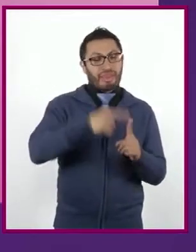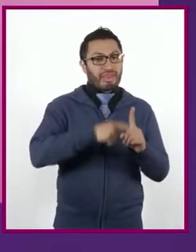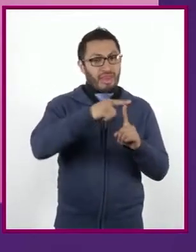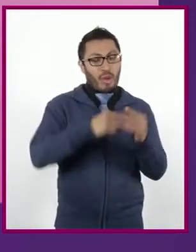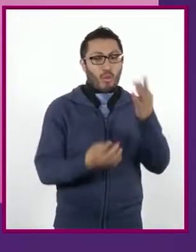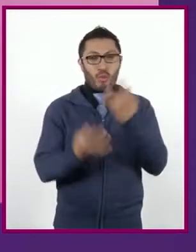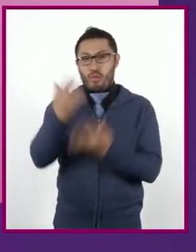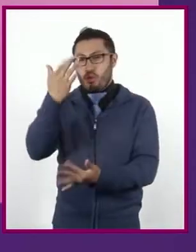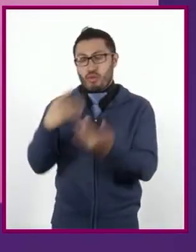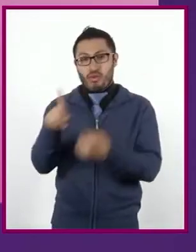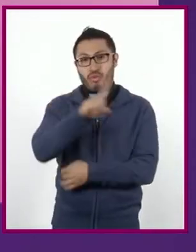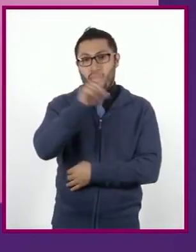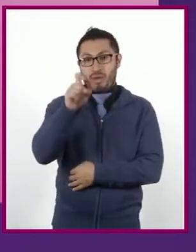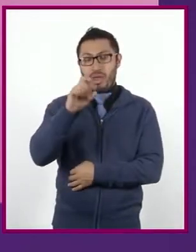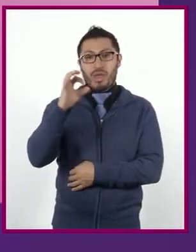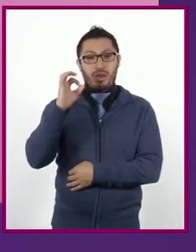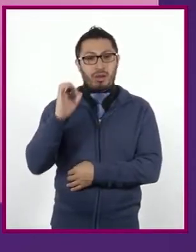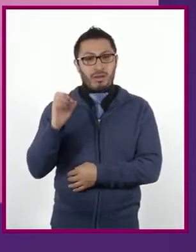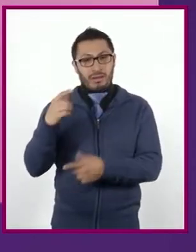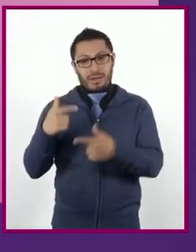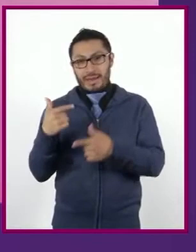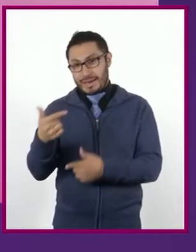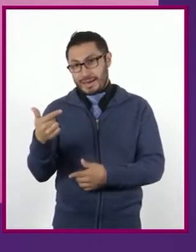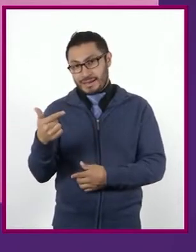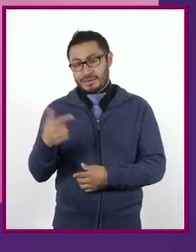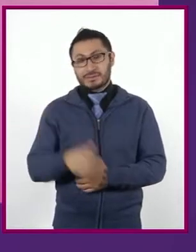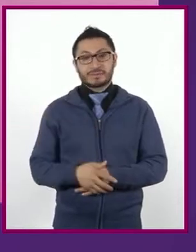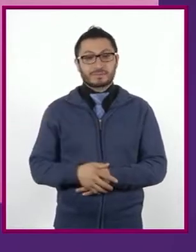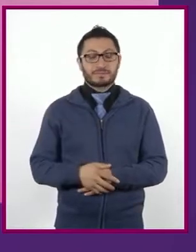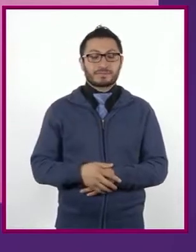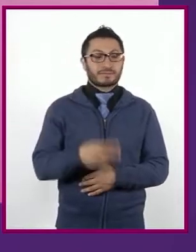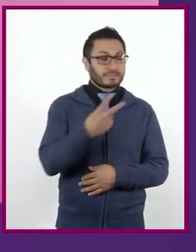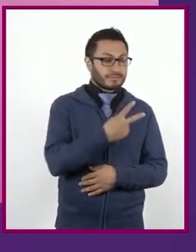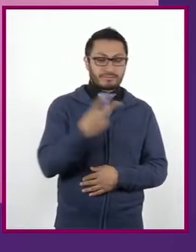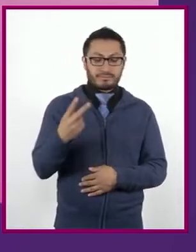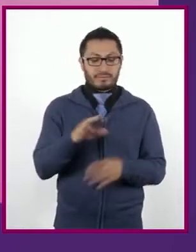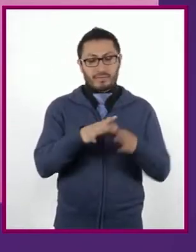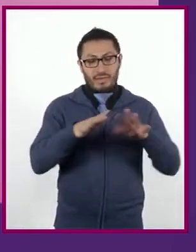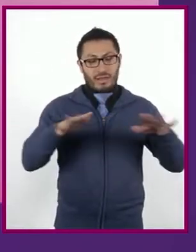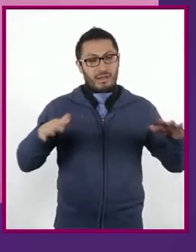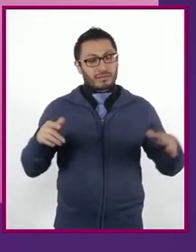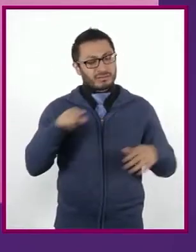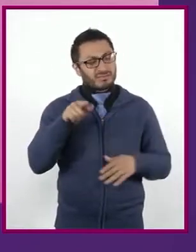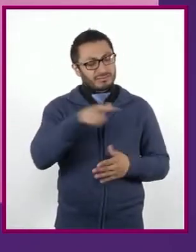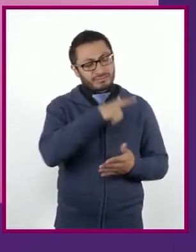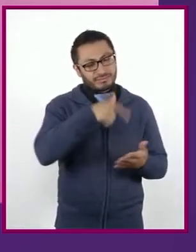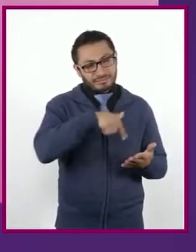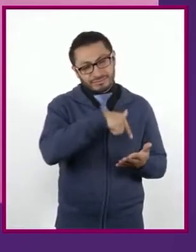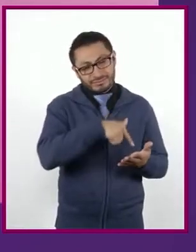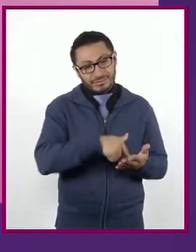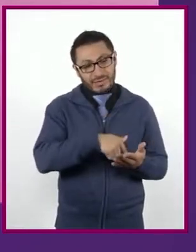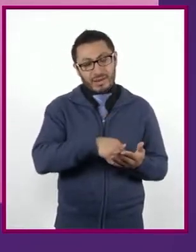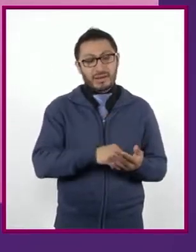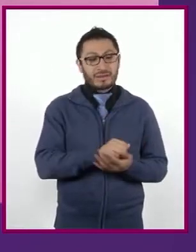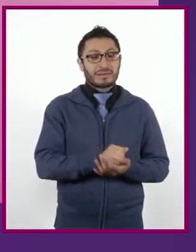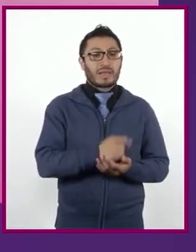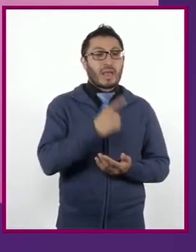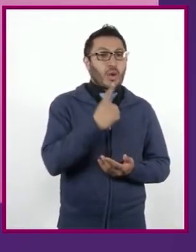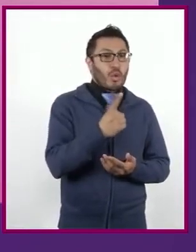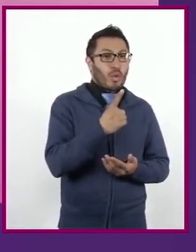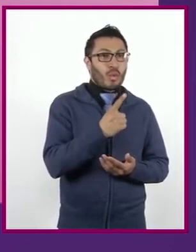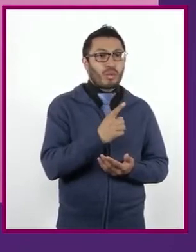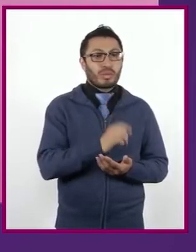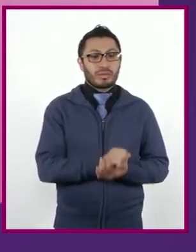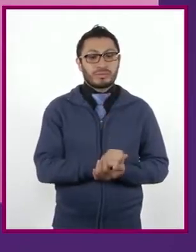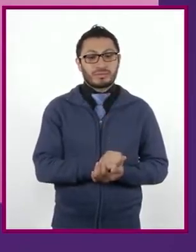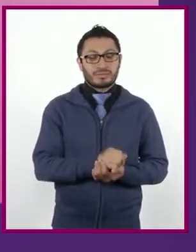ebullición es de 100 grados centígrados. Ambas temperaturas a nivel del mar, donde la presión es de una atmósfera.